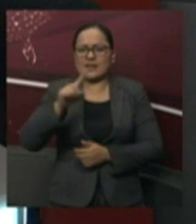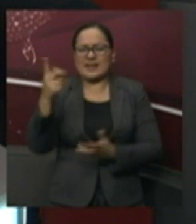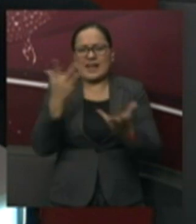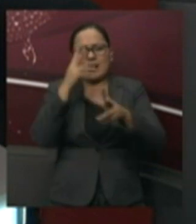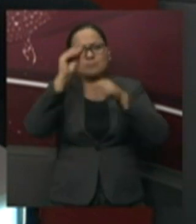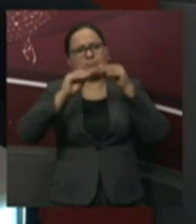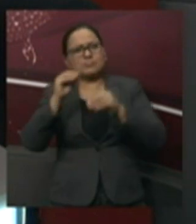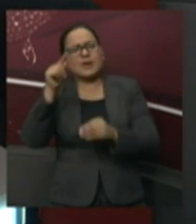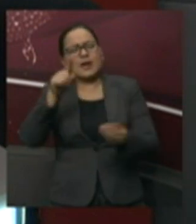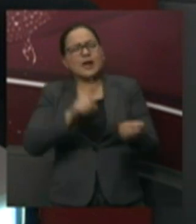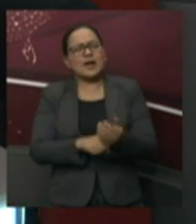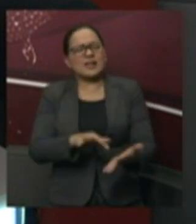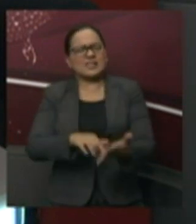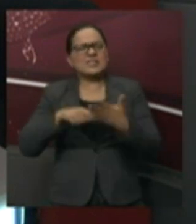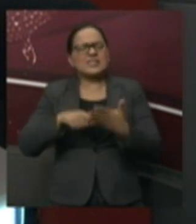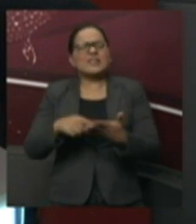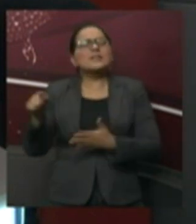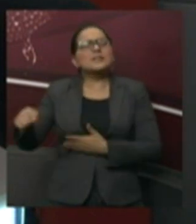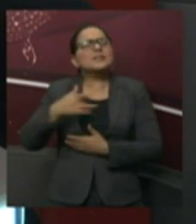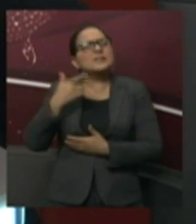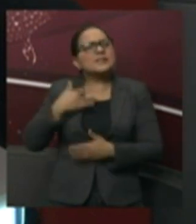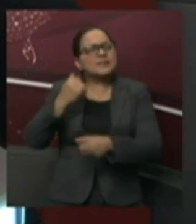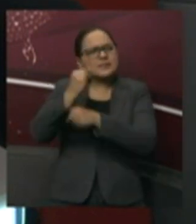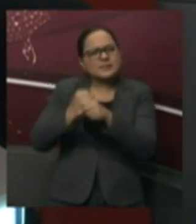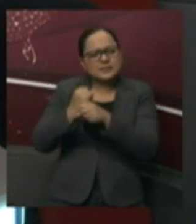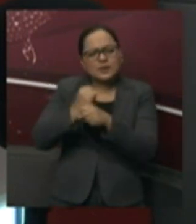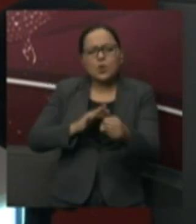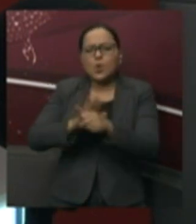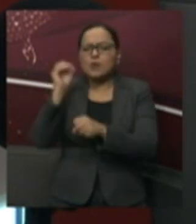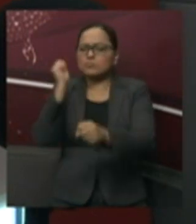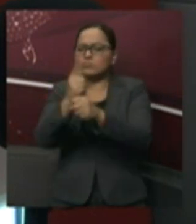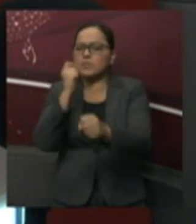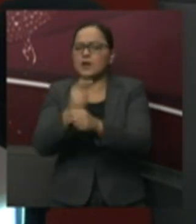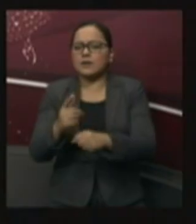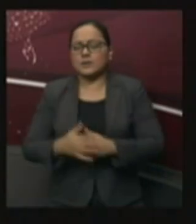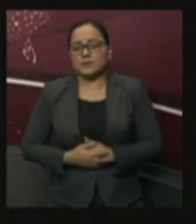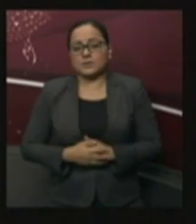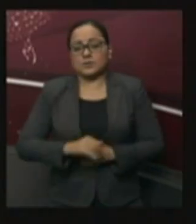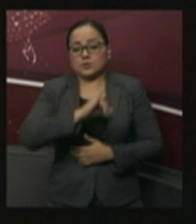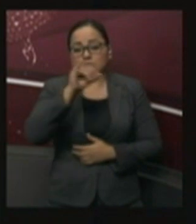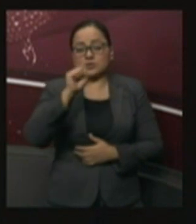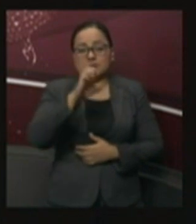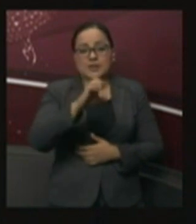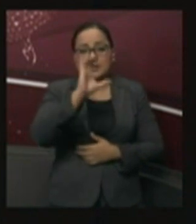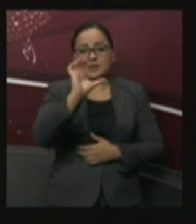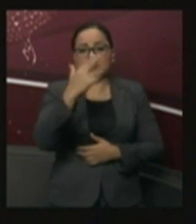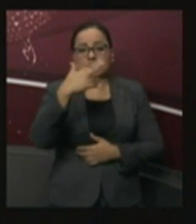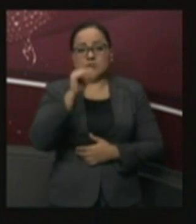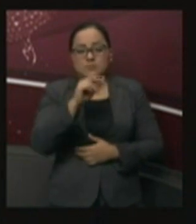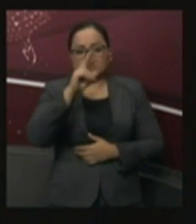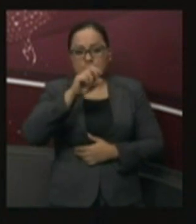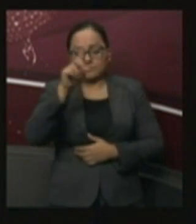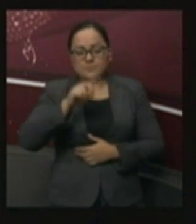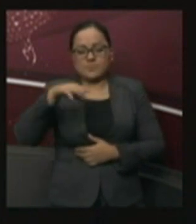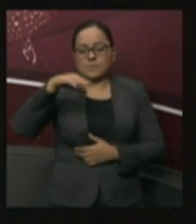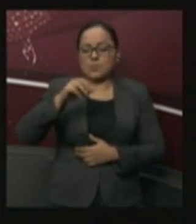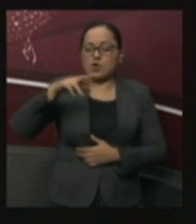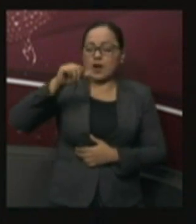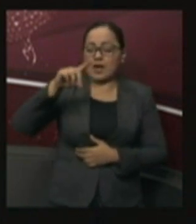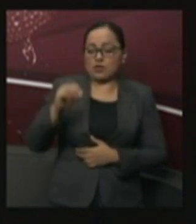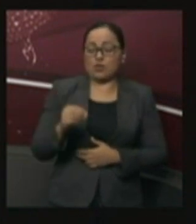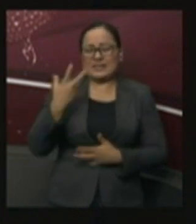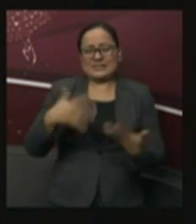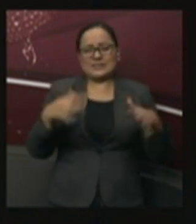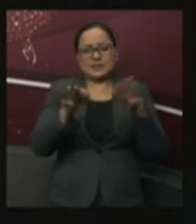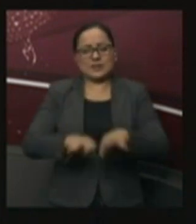a la inspiración de Chávez Morado? ¿Qué pudiste indagar? ¿Qué pudiste encontrar? Bueno, José Chávez Morado me parece uno de los artistas más relevantes, sobre